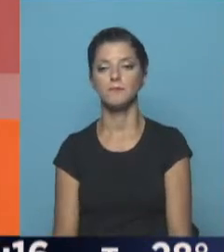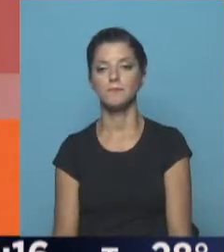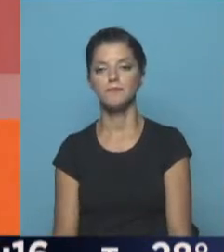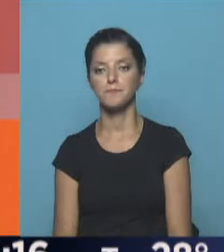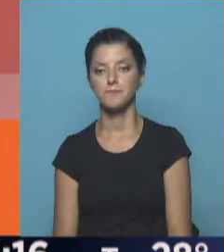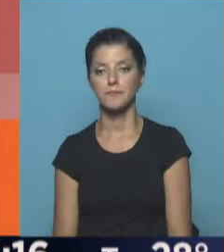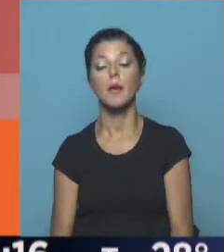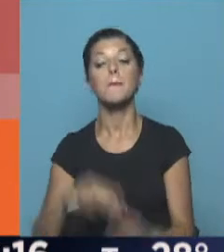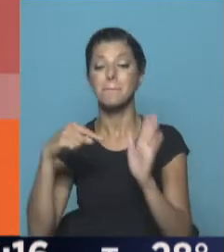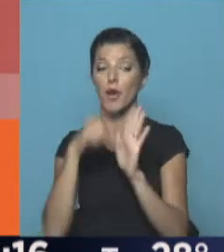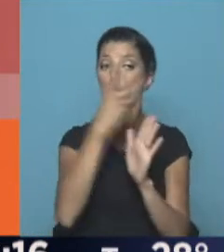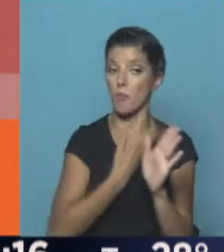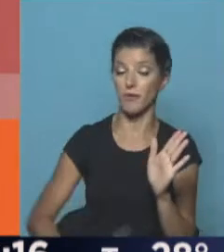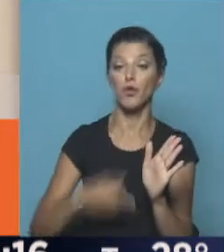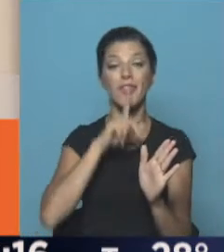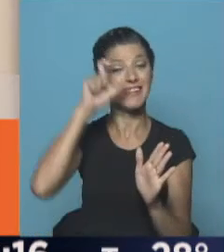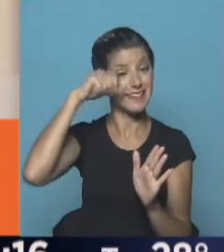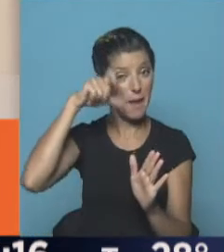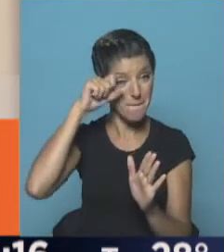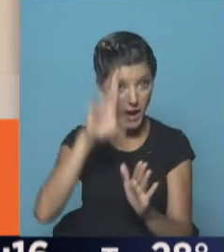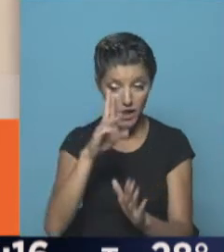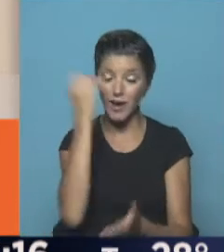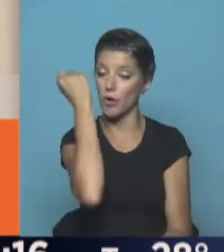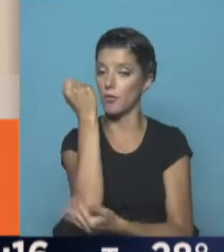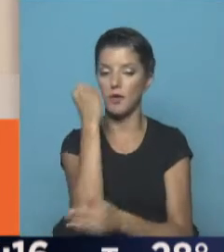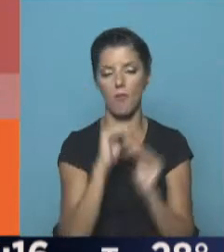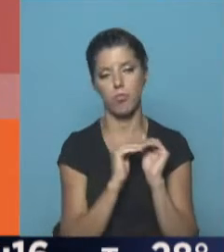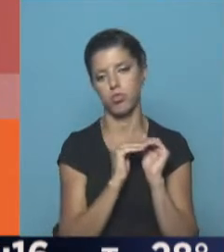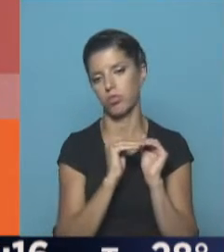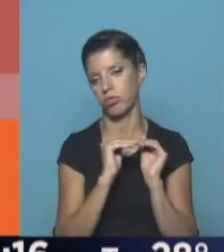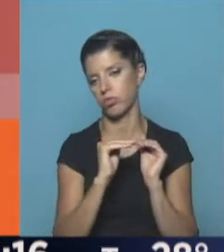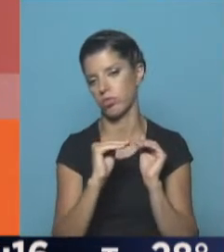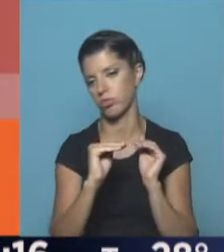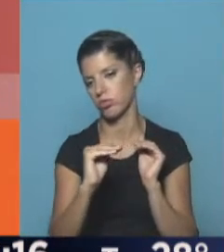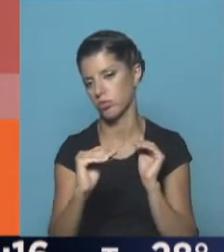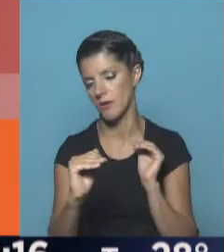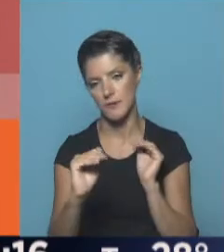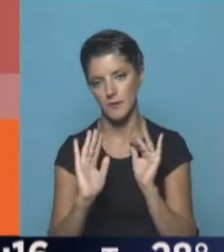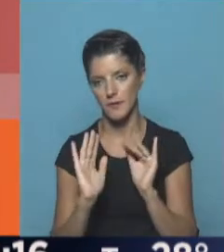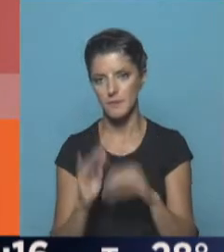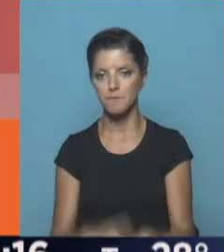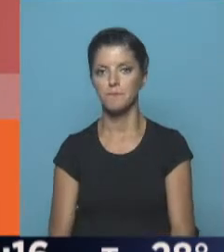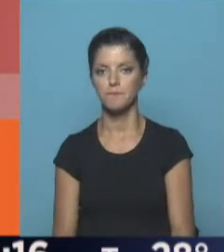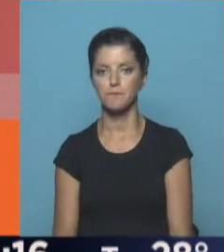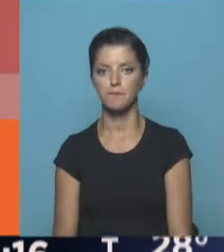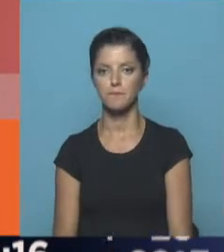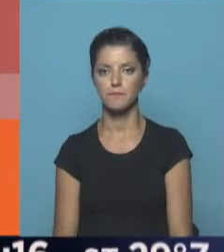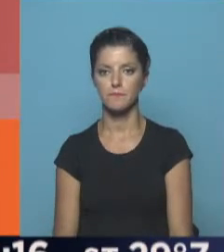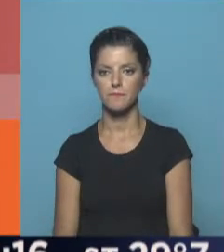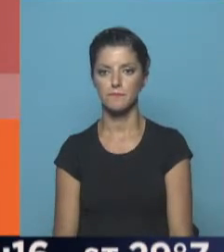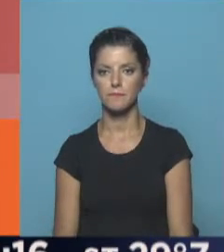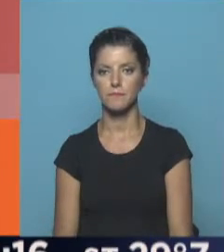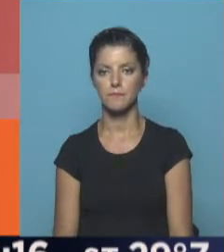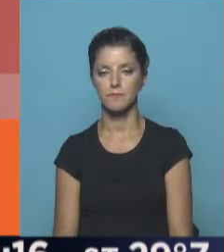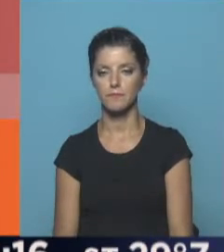de temer es un gobierno estancado económicamente y que no encuentra tampoco esos esos sujetos